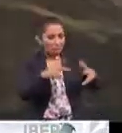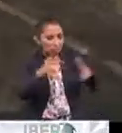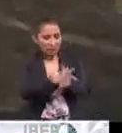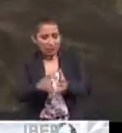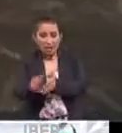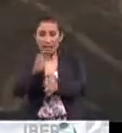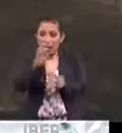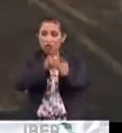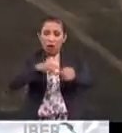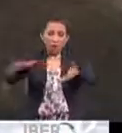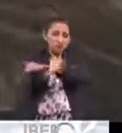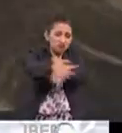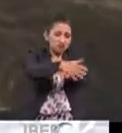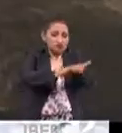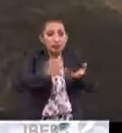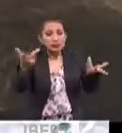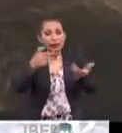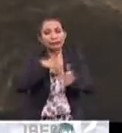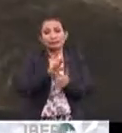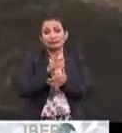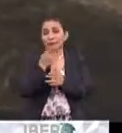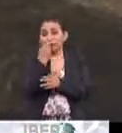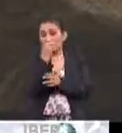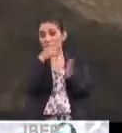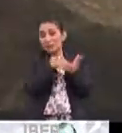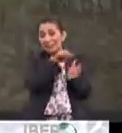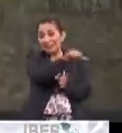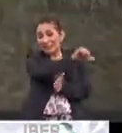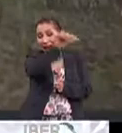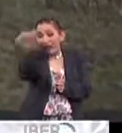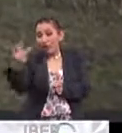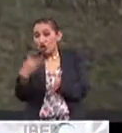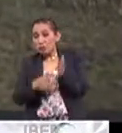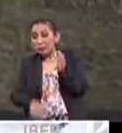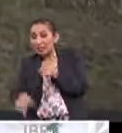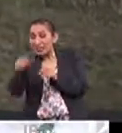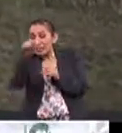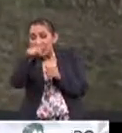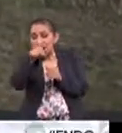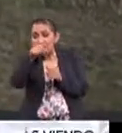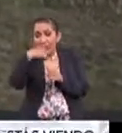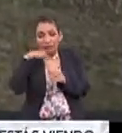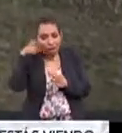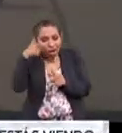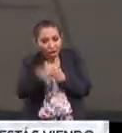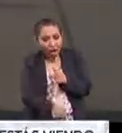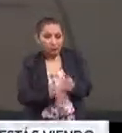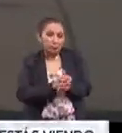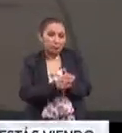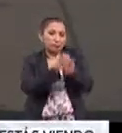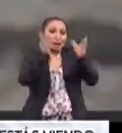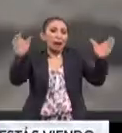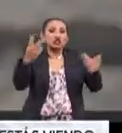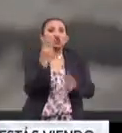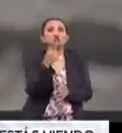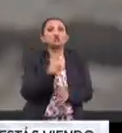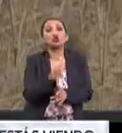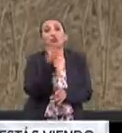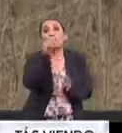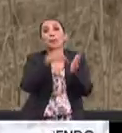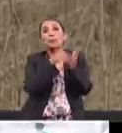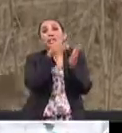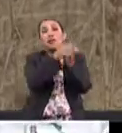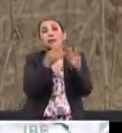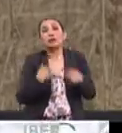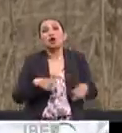los desastres naturales provocaron que tan solo de 2016 a 2017 se registrara un aumento de 2.4 millones